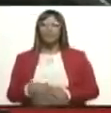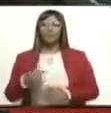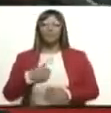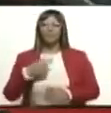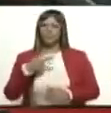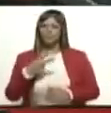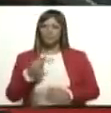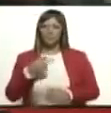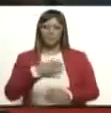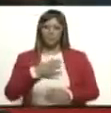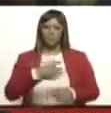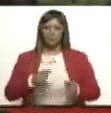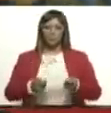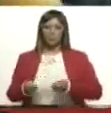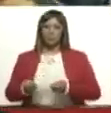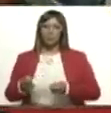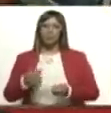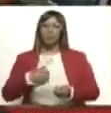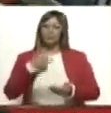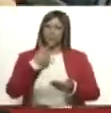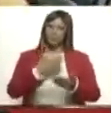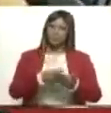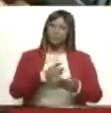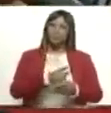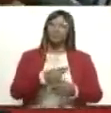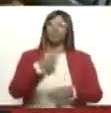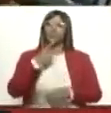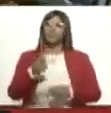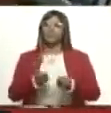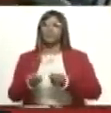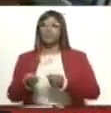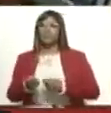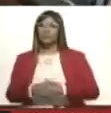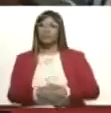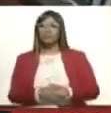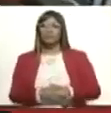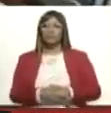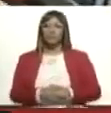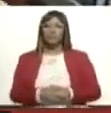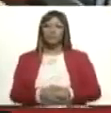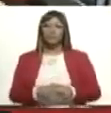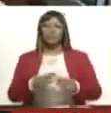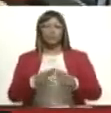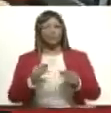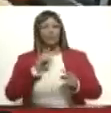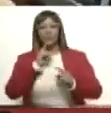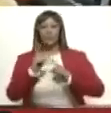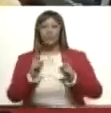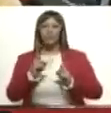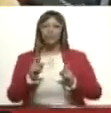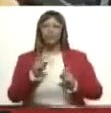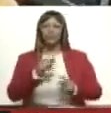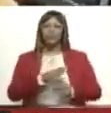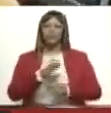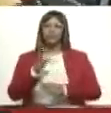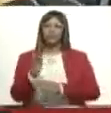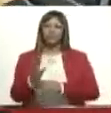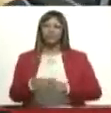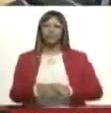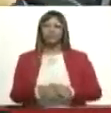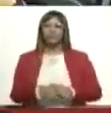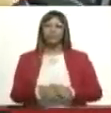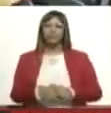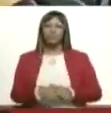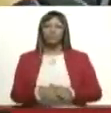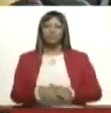No soy el órgano contralor, y yo les sugiero que se dirijan a la Contraloría General de la República, y todas las preguntas puedan